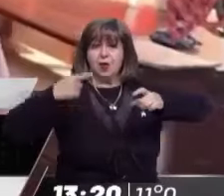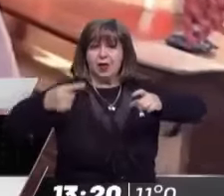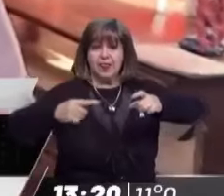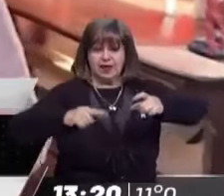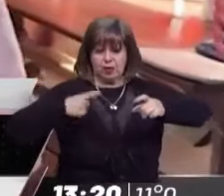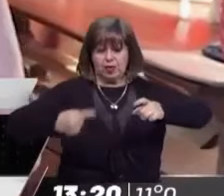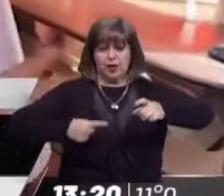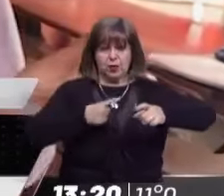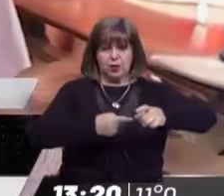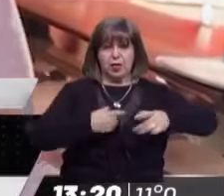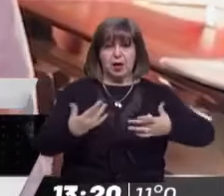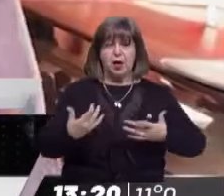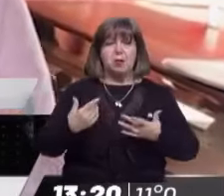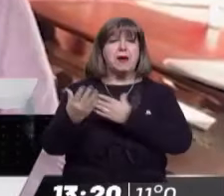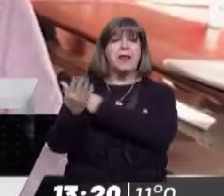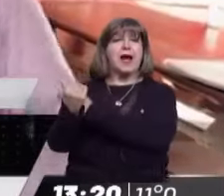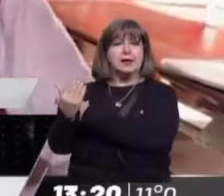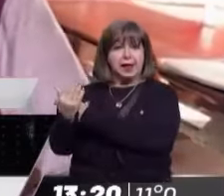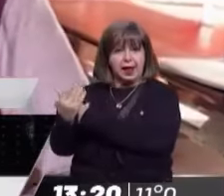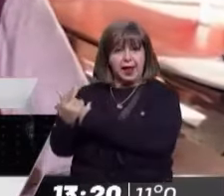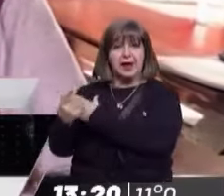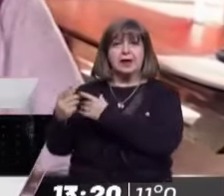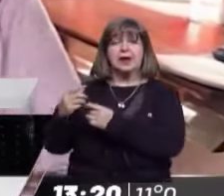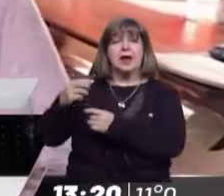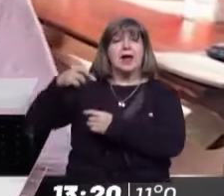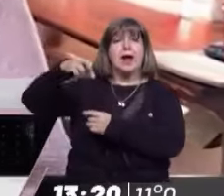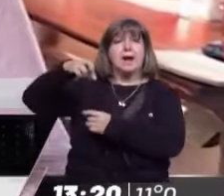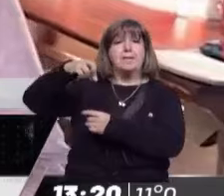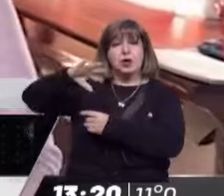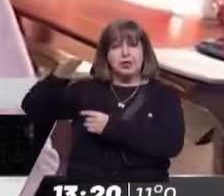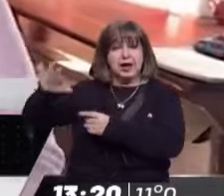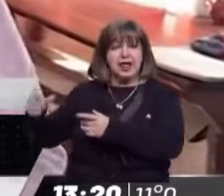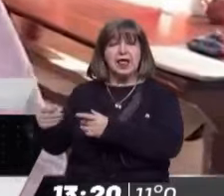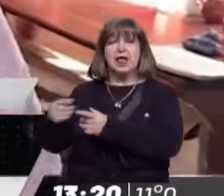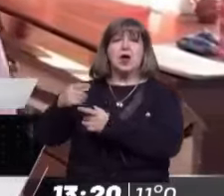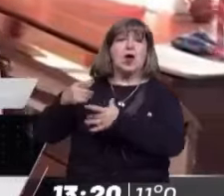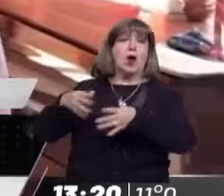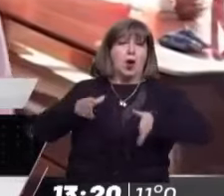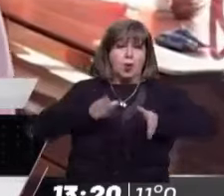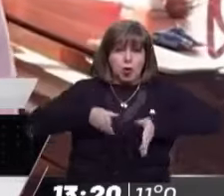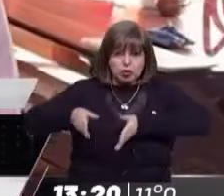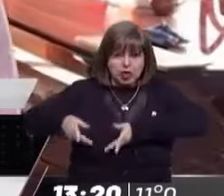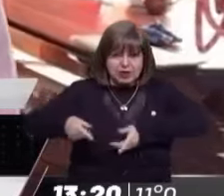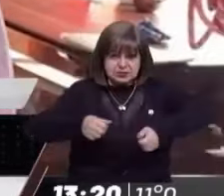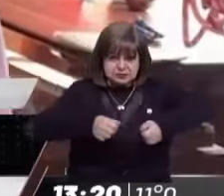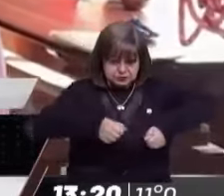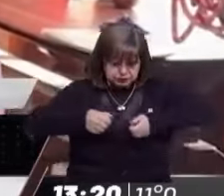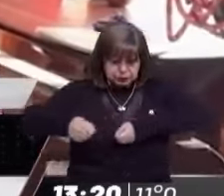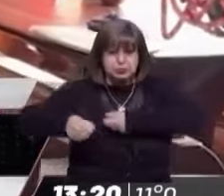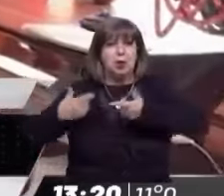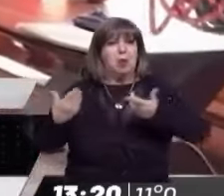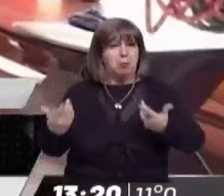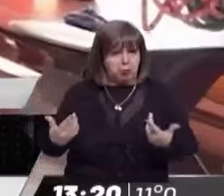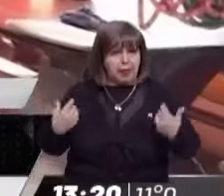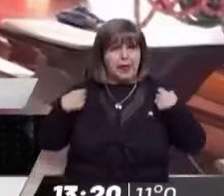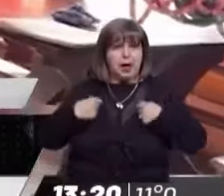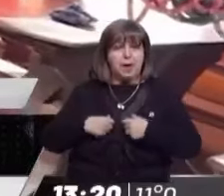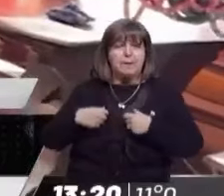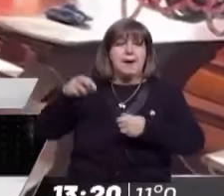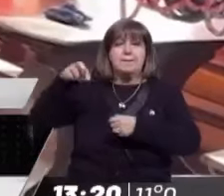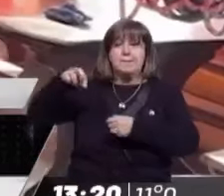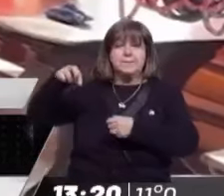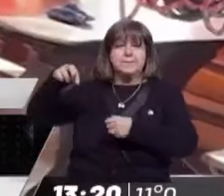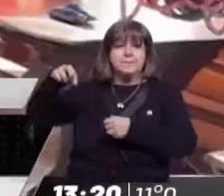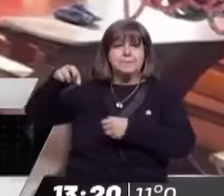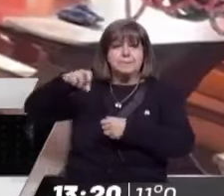en Potrerillos. Se alquilan los trineos, o en la ciudad, la ropa de nieve. Exacto, las botas. Porque vas a poder pasear, vas a poder hacer trekking, vas a poder hacer